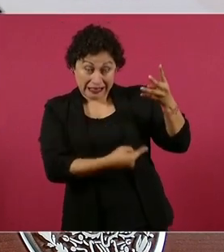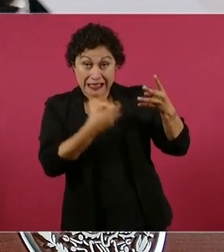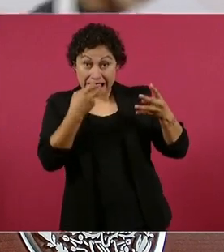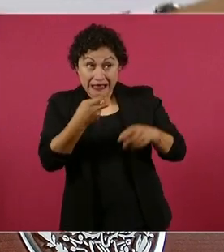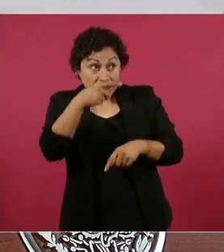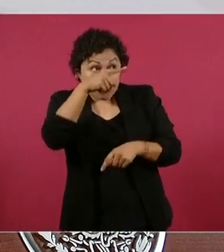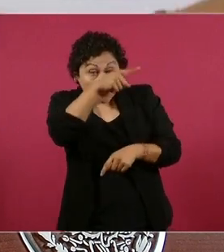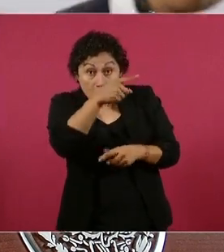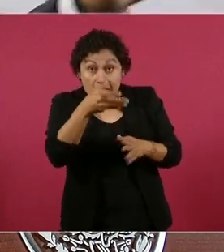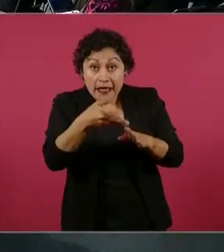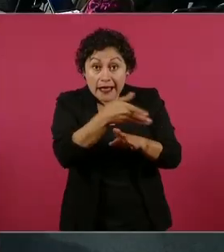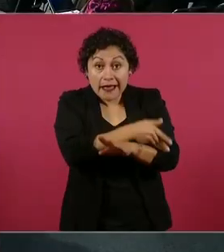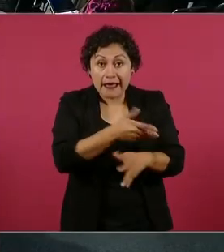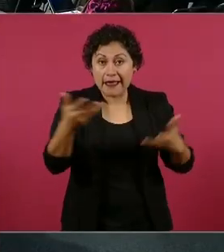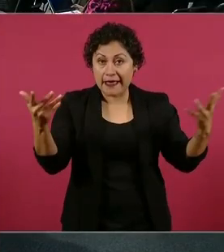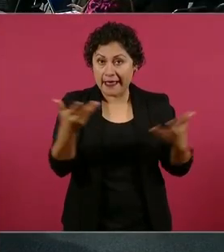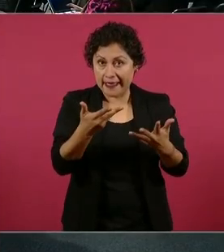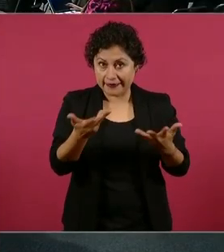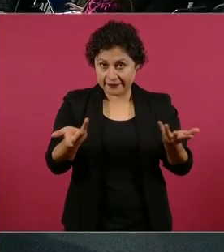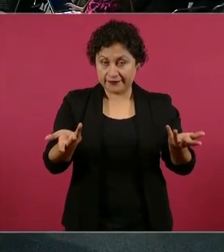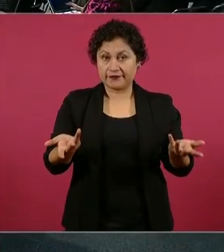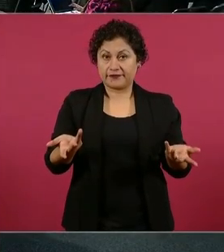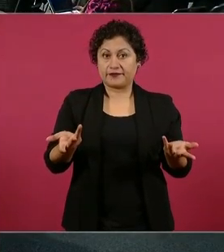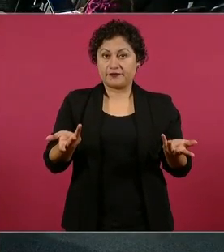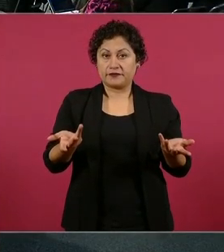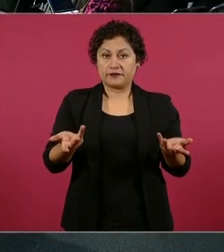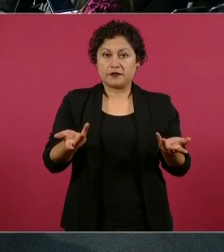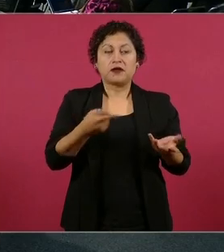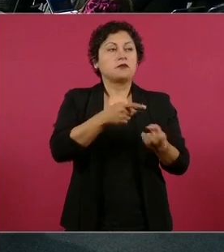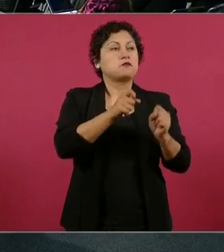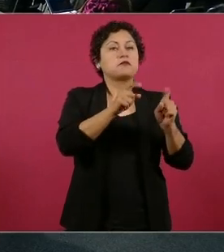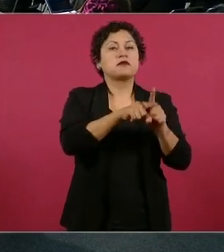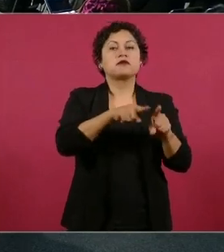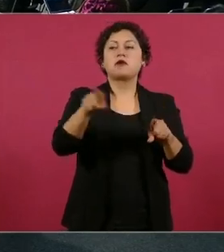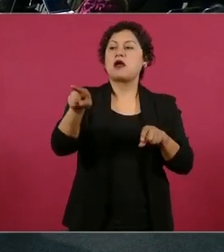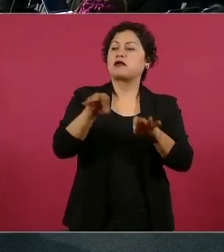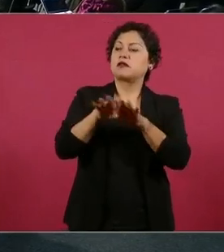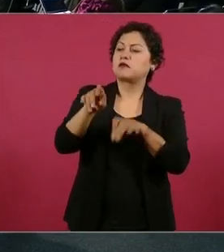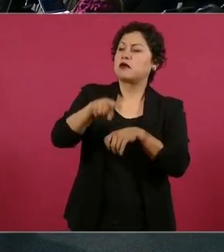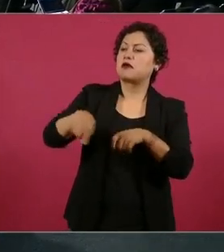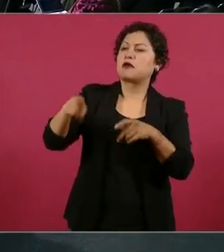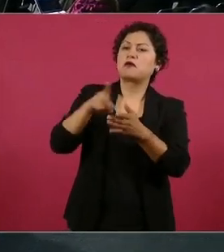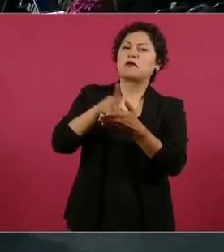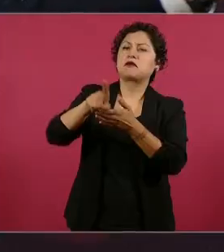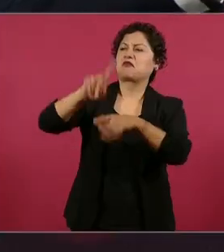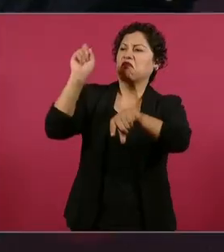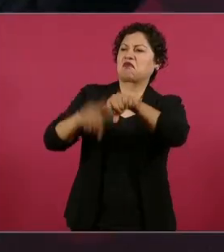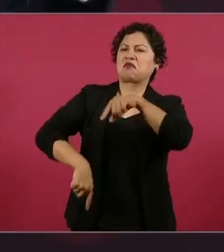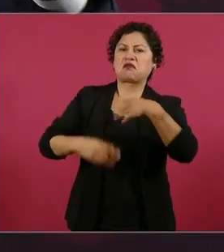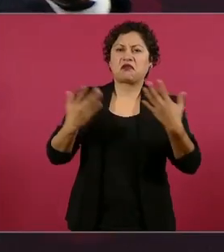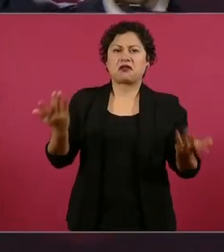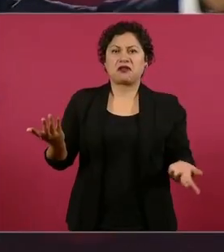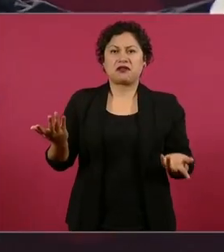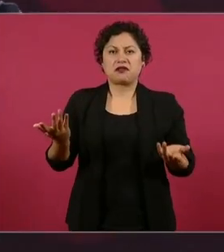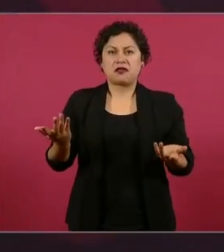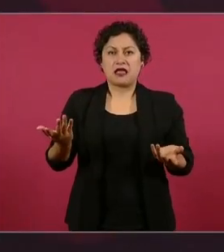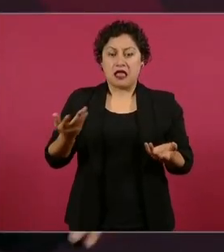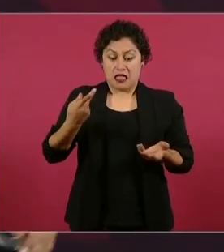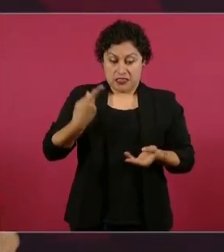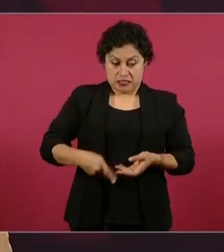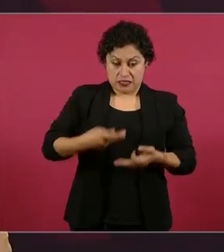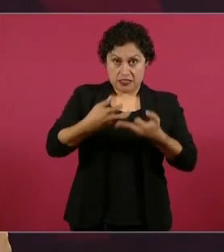Le quitamos todos los derechos a los trabajadores, ponemos al mercado las tierras